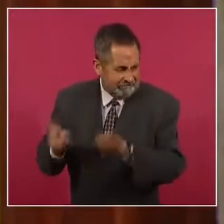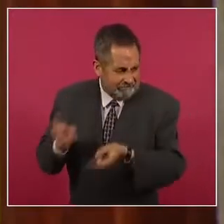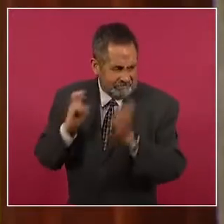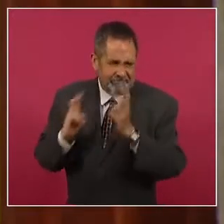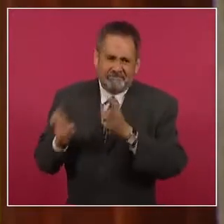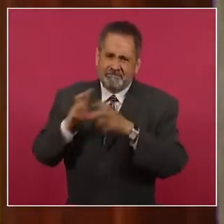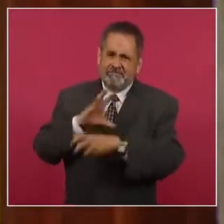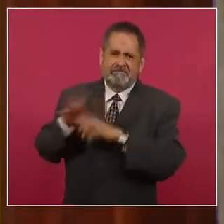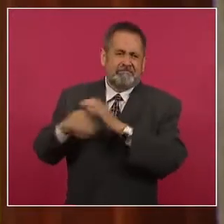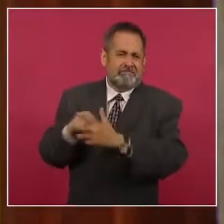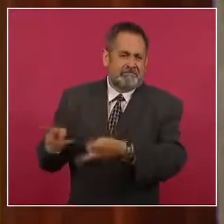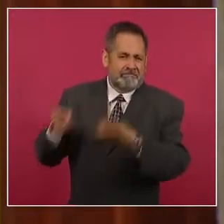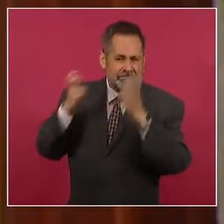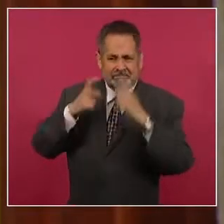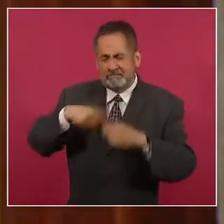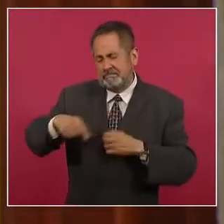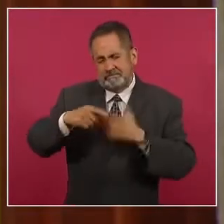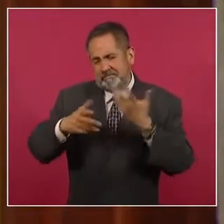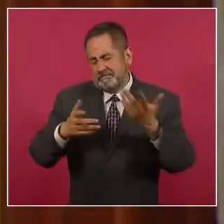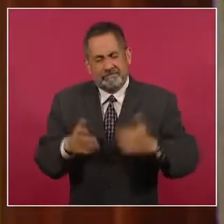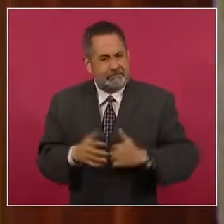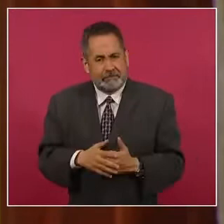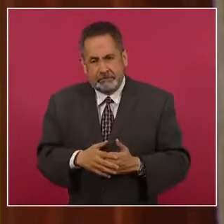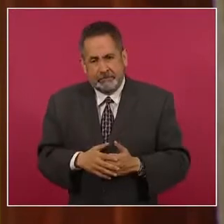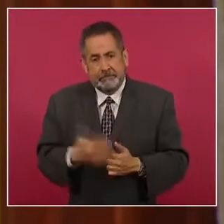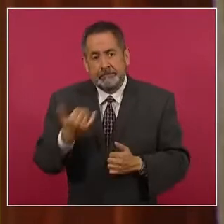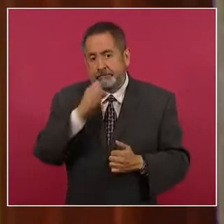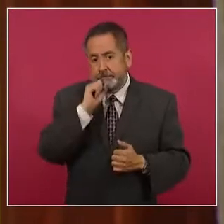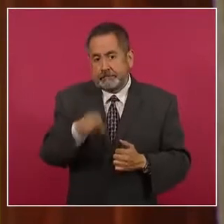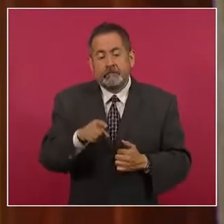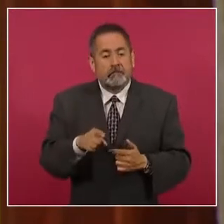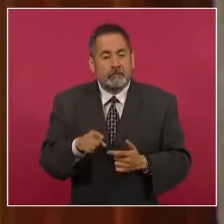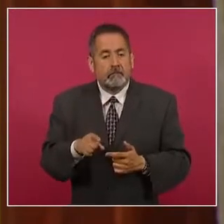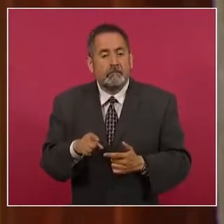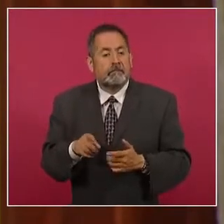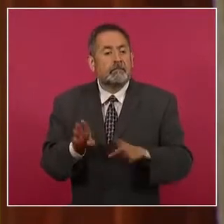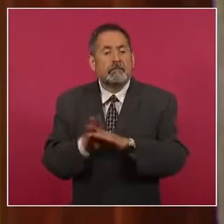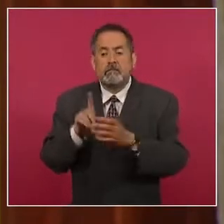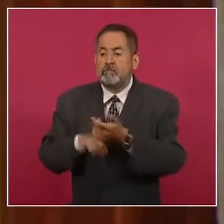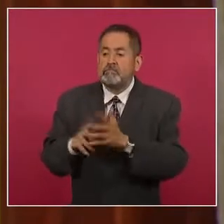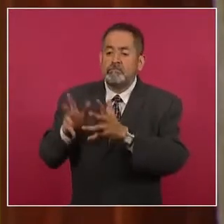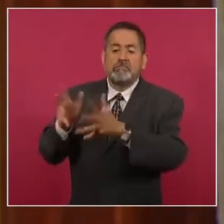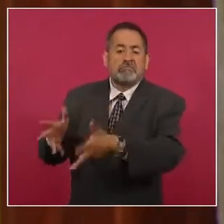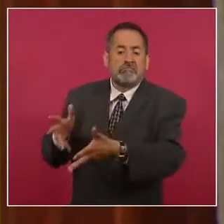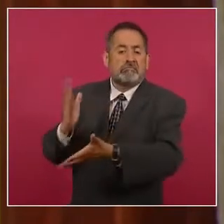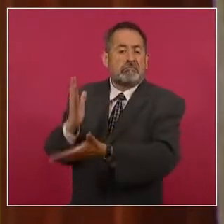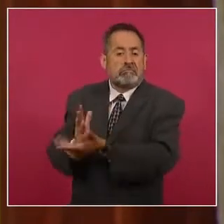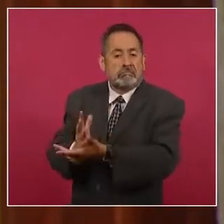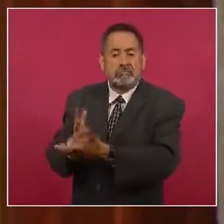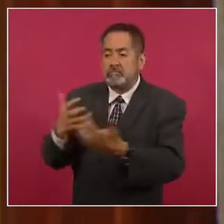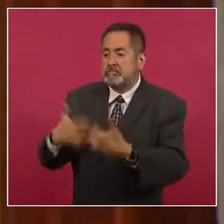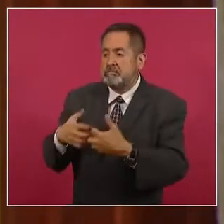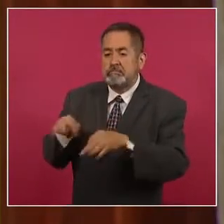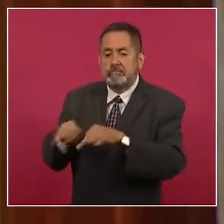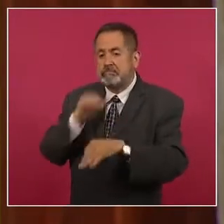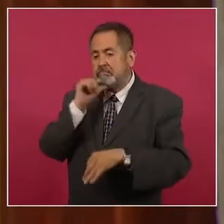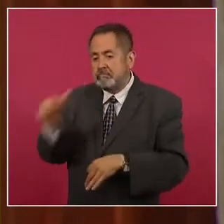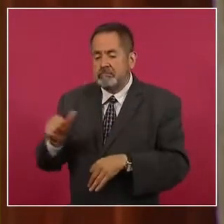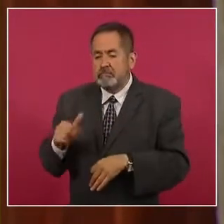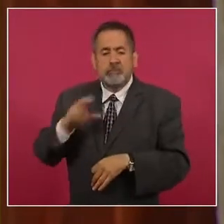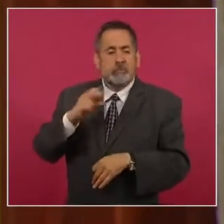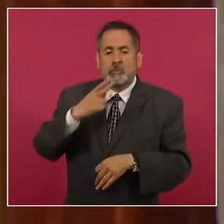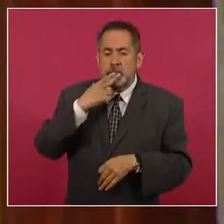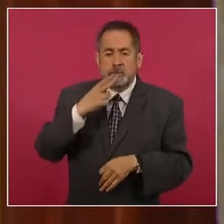el dinero en la construcción de las obras y tenerlas paradas,